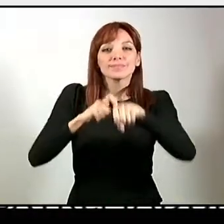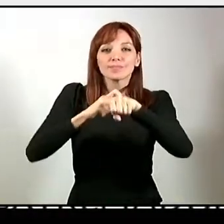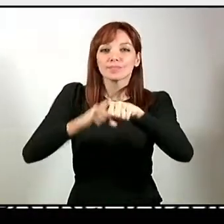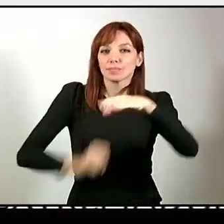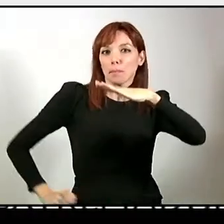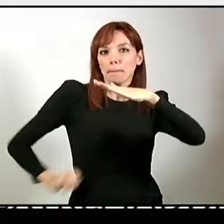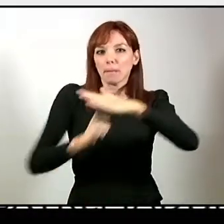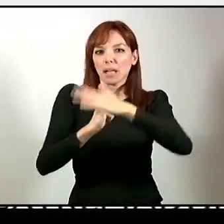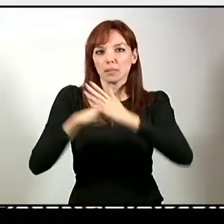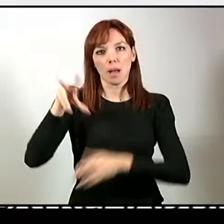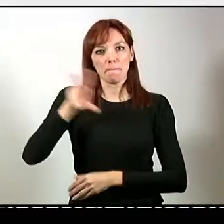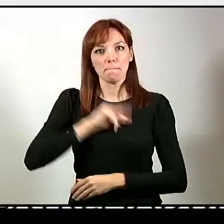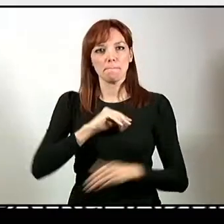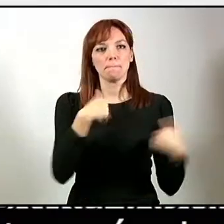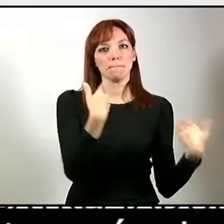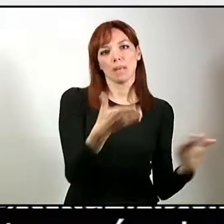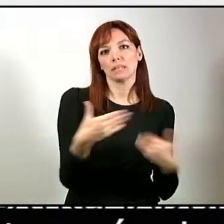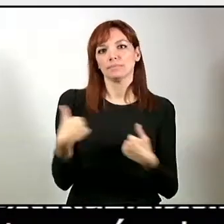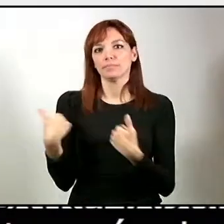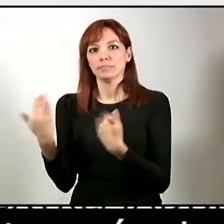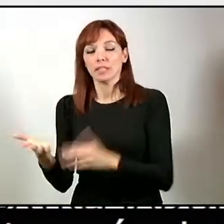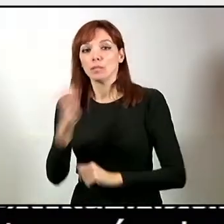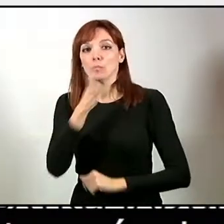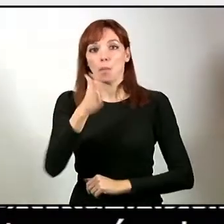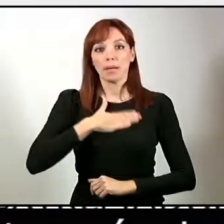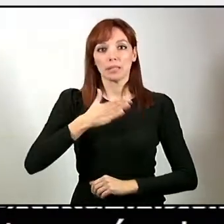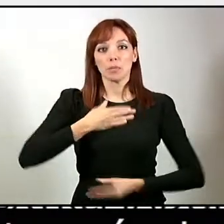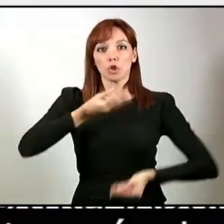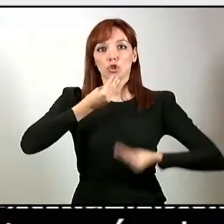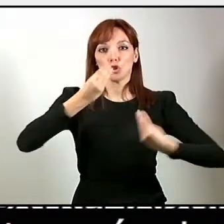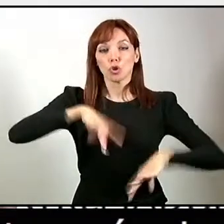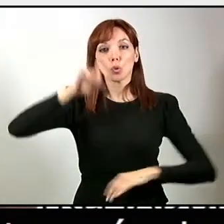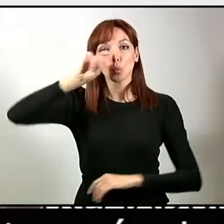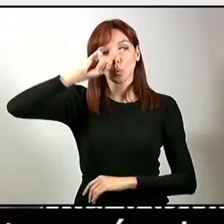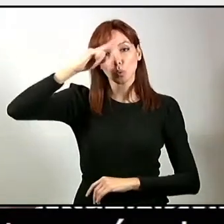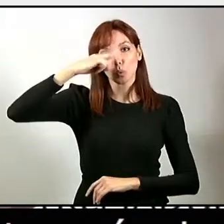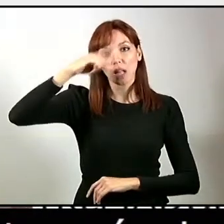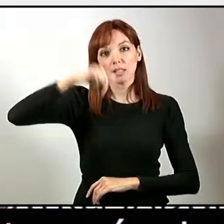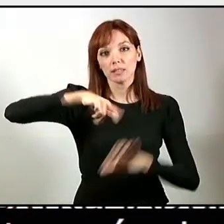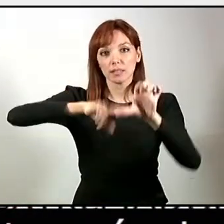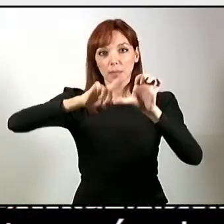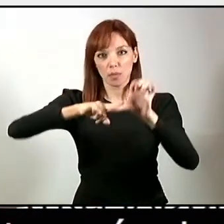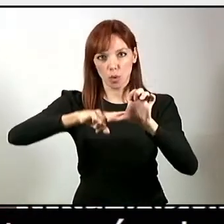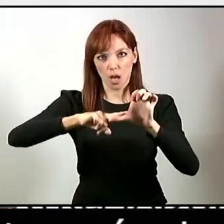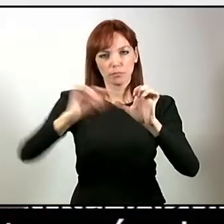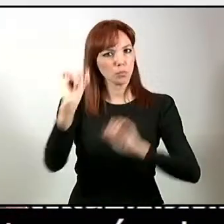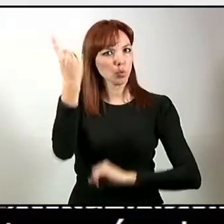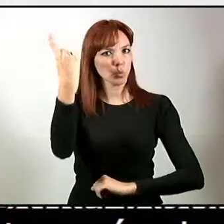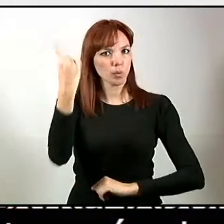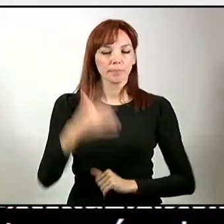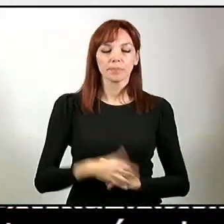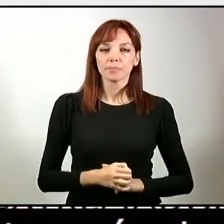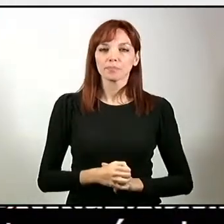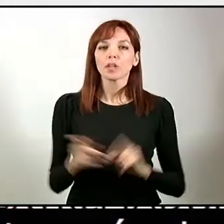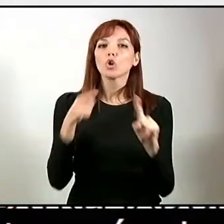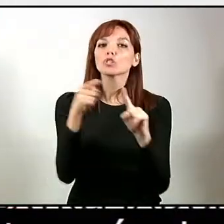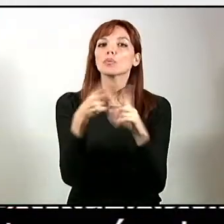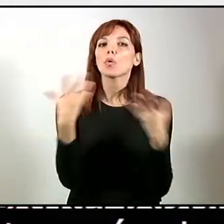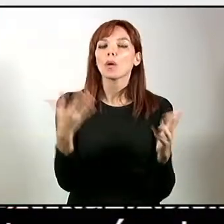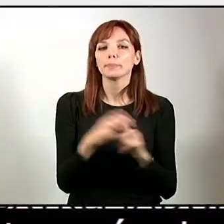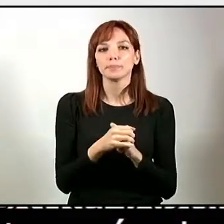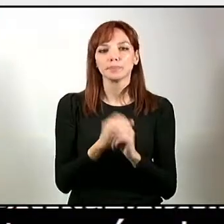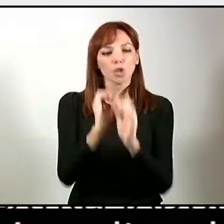saben, a los bienes integrantes del patrimonio histórico y cultural de Extremadura. El objetivo es la protección,